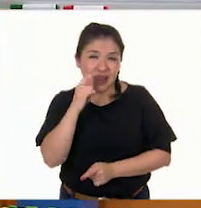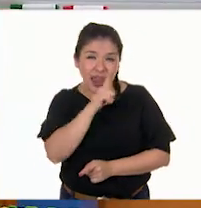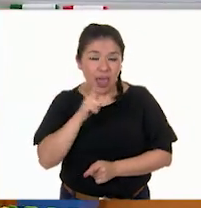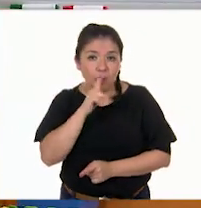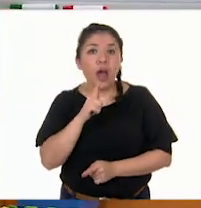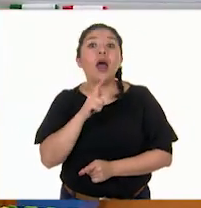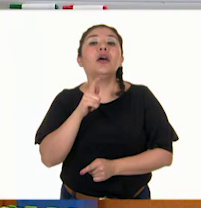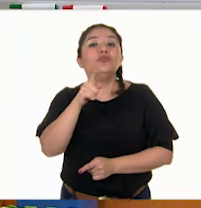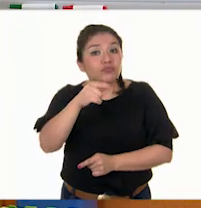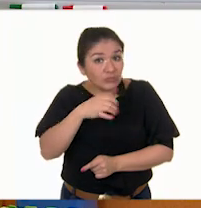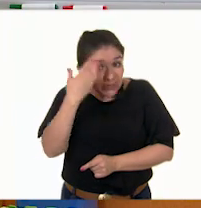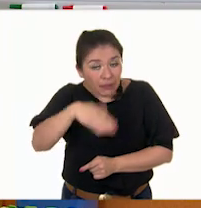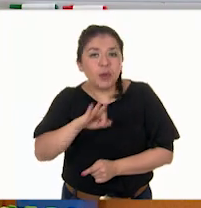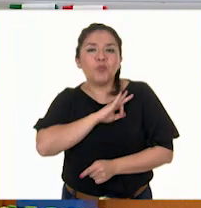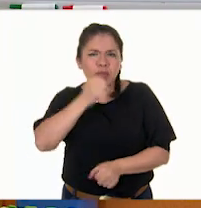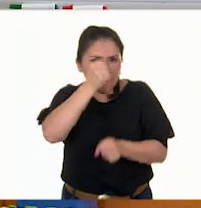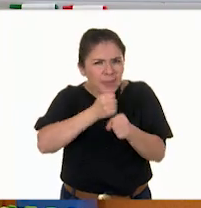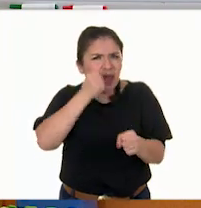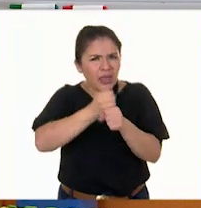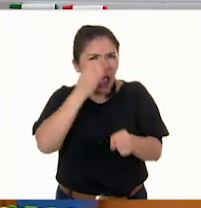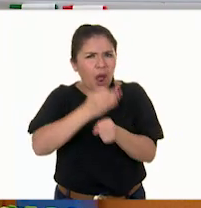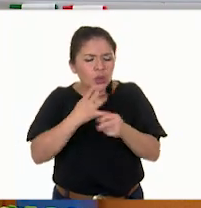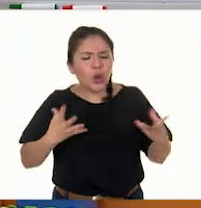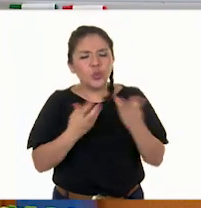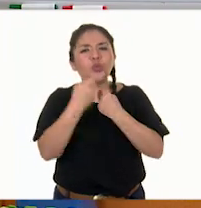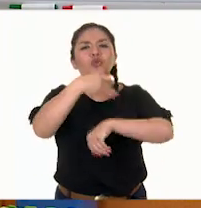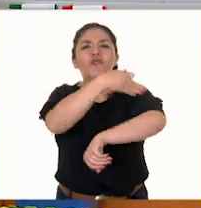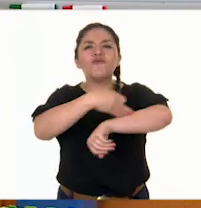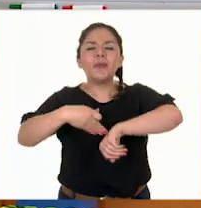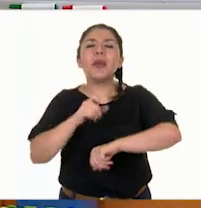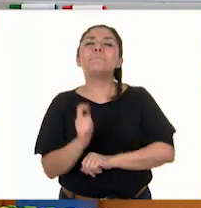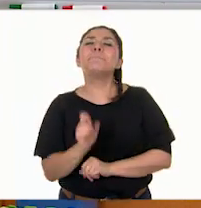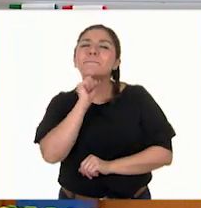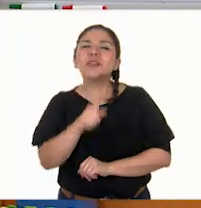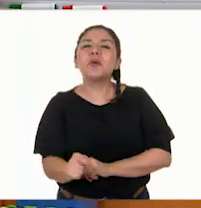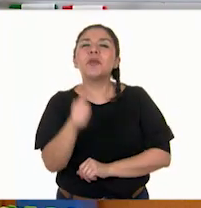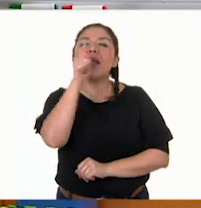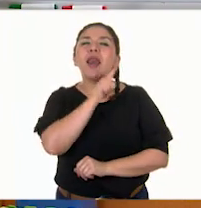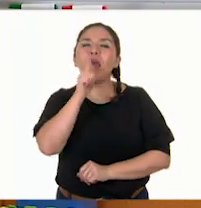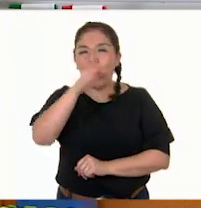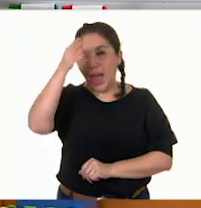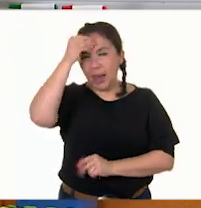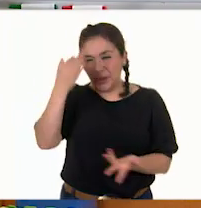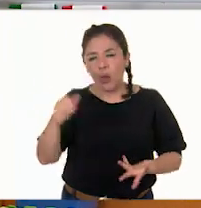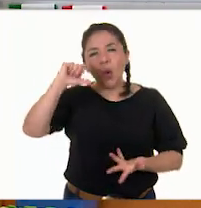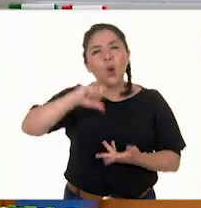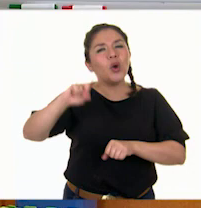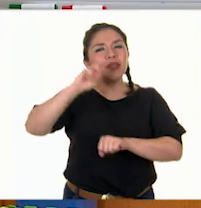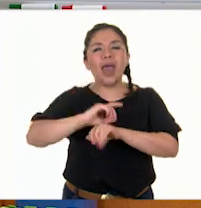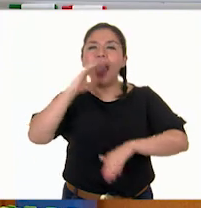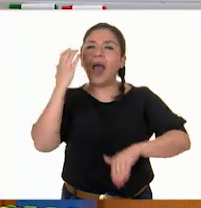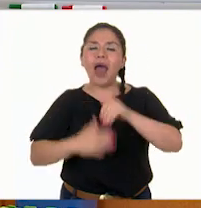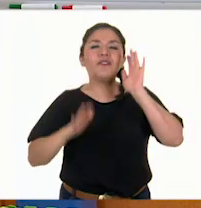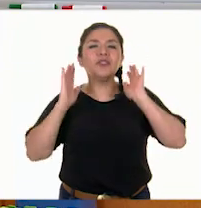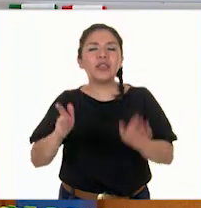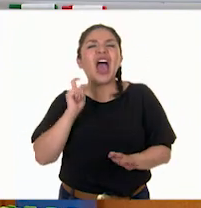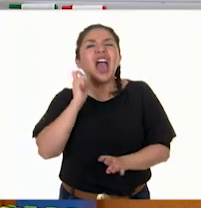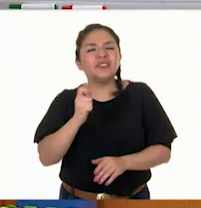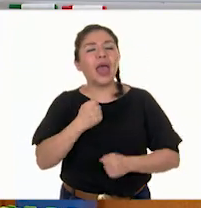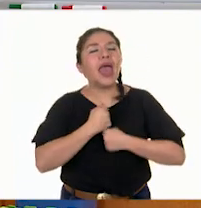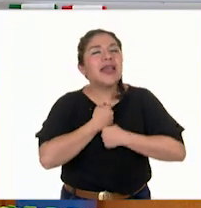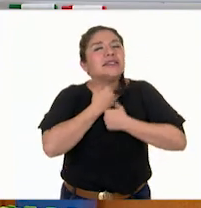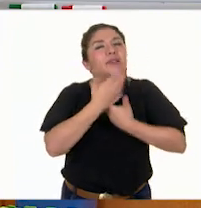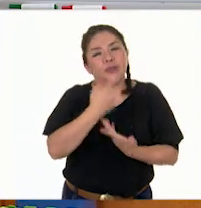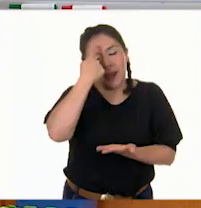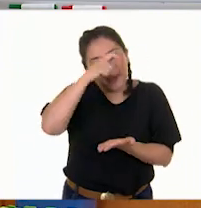este momento para practicarla y platica con tu familia en tu lengua materna. Por hoy hemos terminado con expresiones